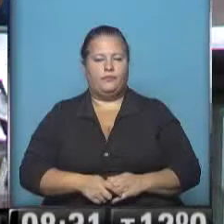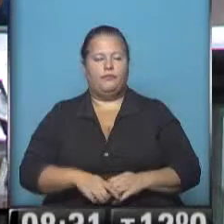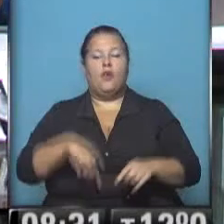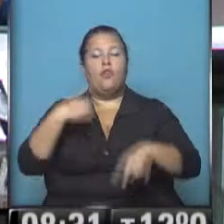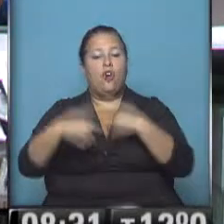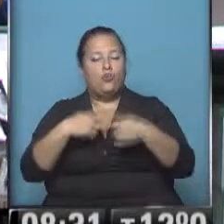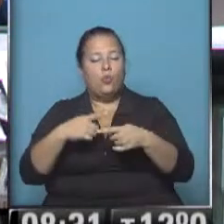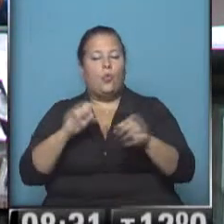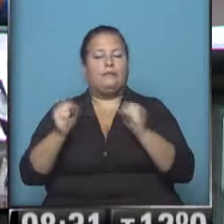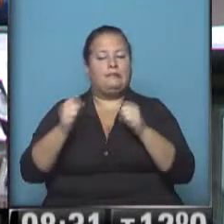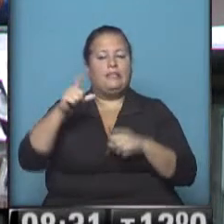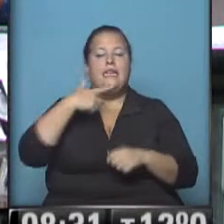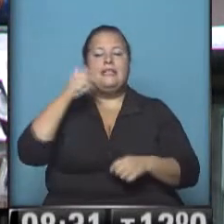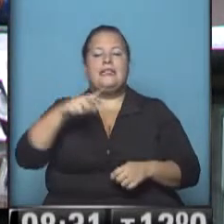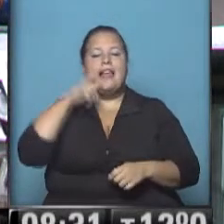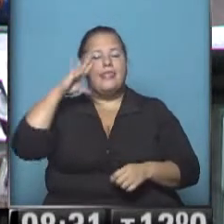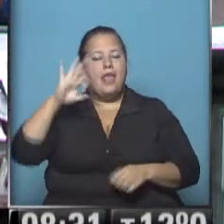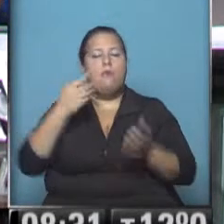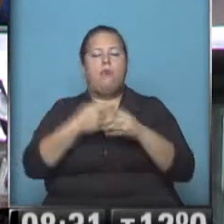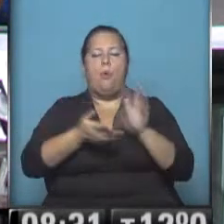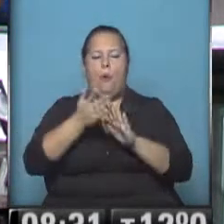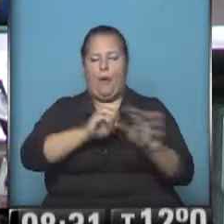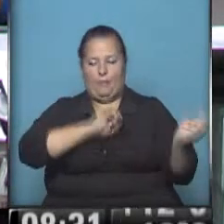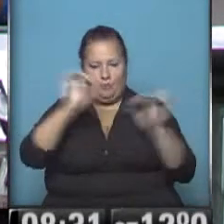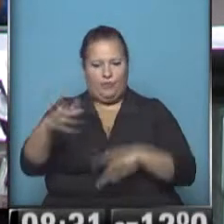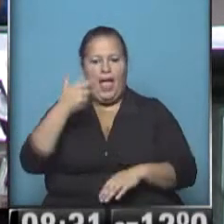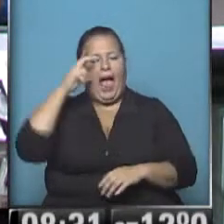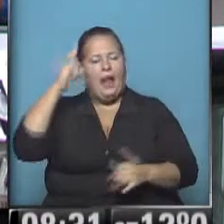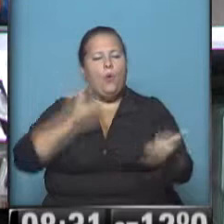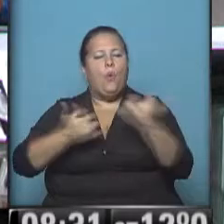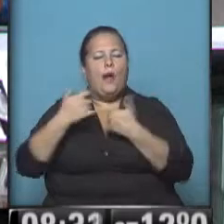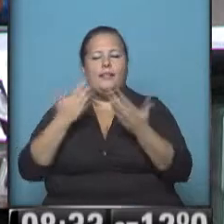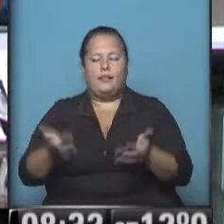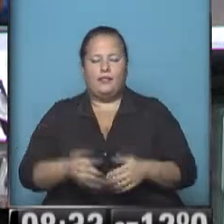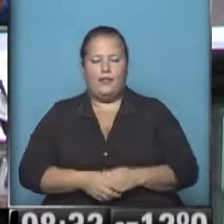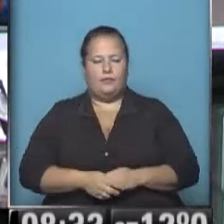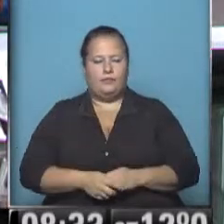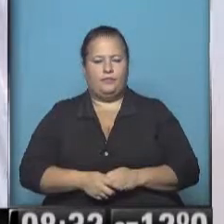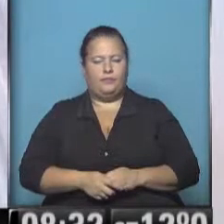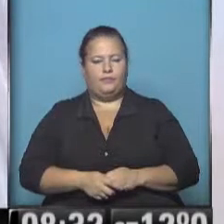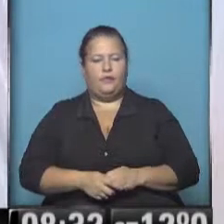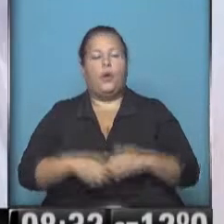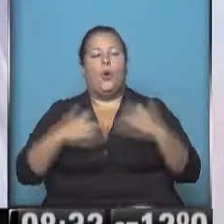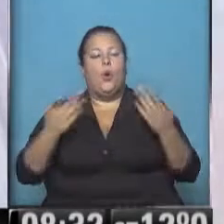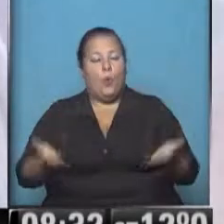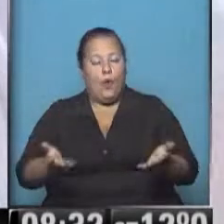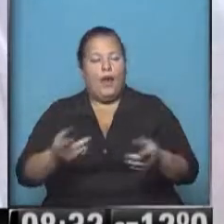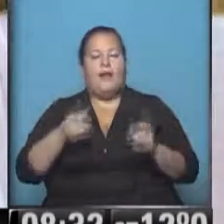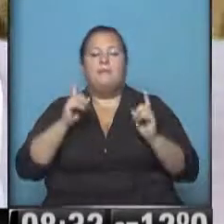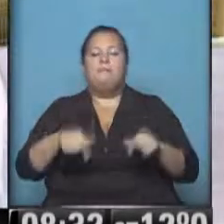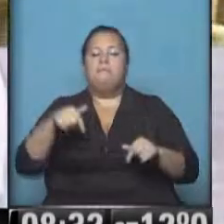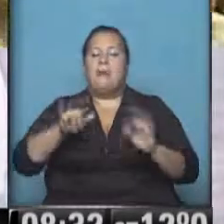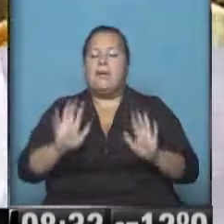Y continúa la tensión en San Telmo por esta amenaza de desalojo. Ariel Magirena nos cuenta. Adelante, Ariel. Bueno, y mientras